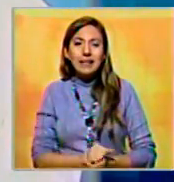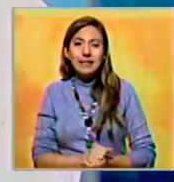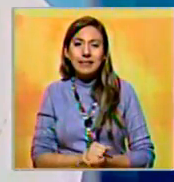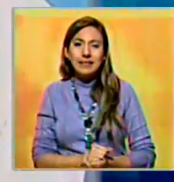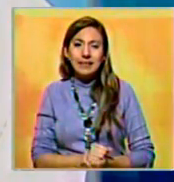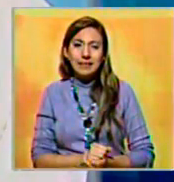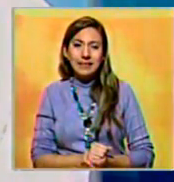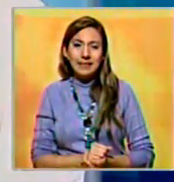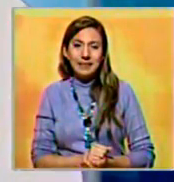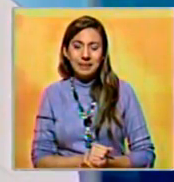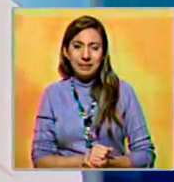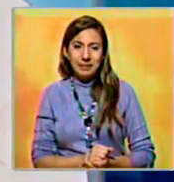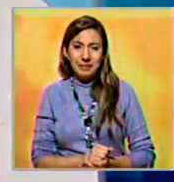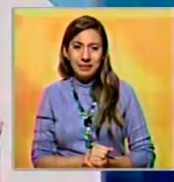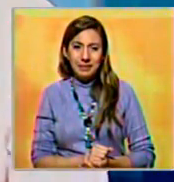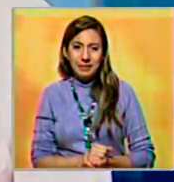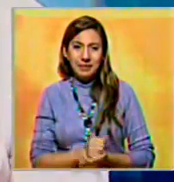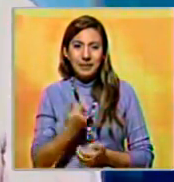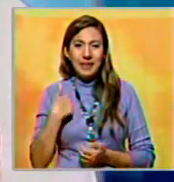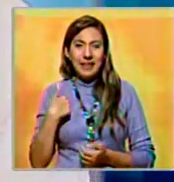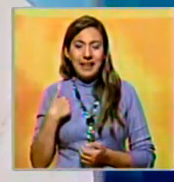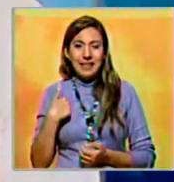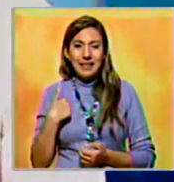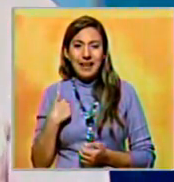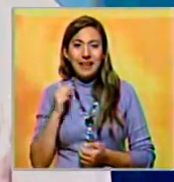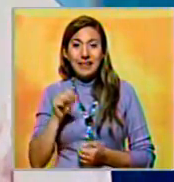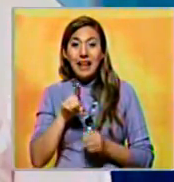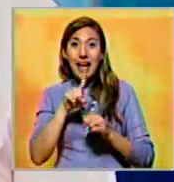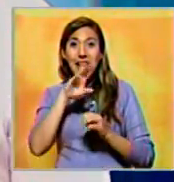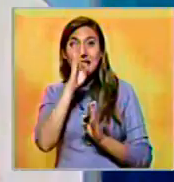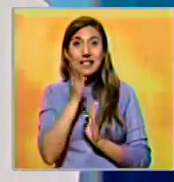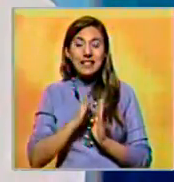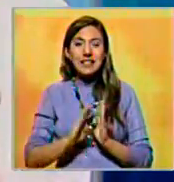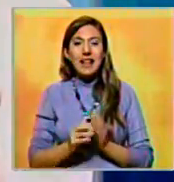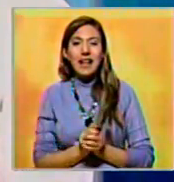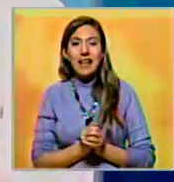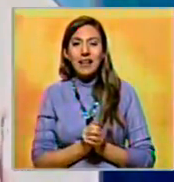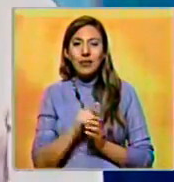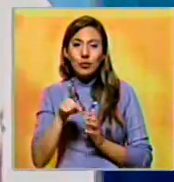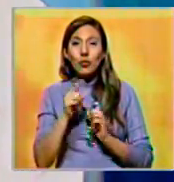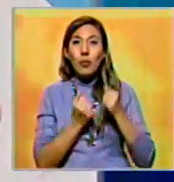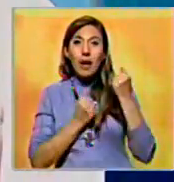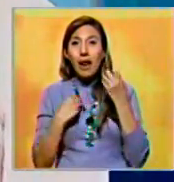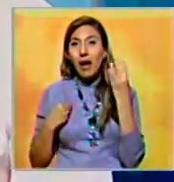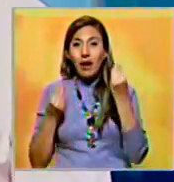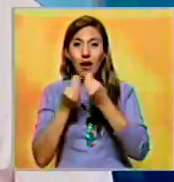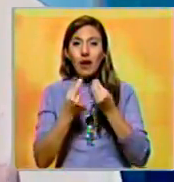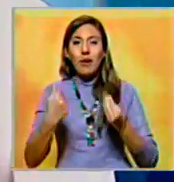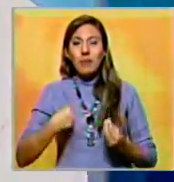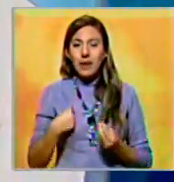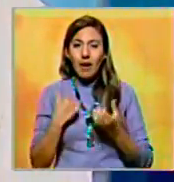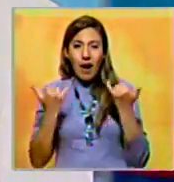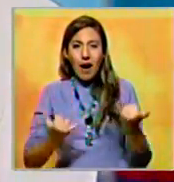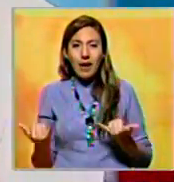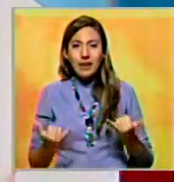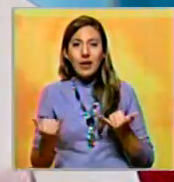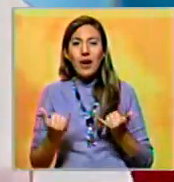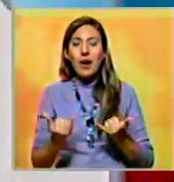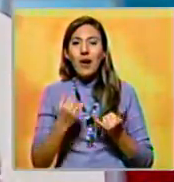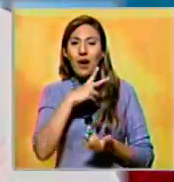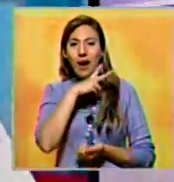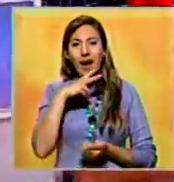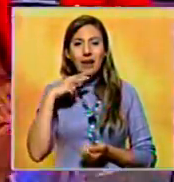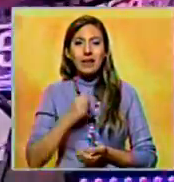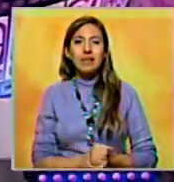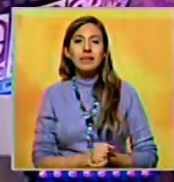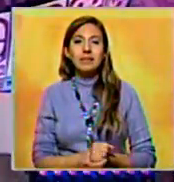la otra nena, epa, sirenita. Tú bailas conmigo ahorita, burda de rico.